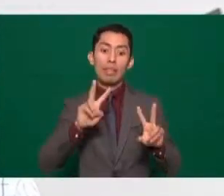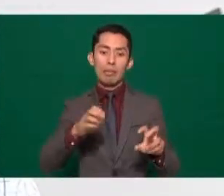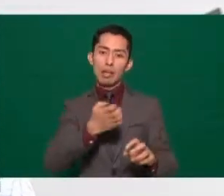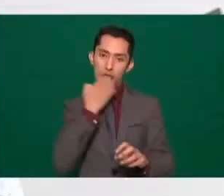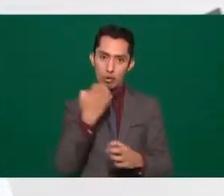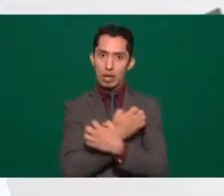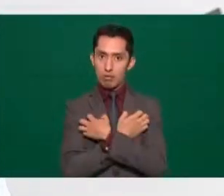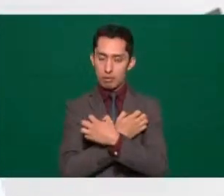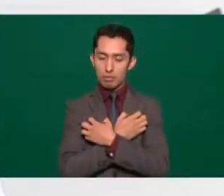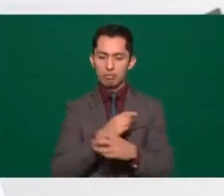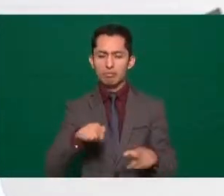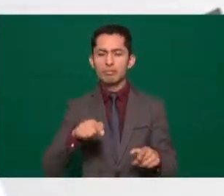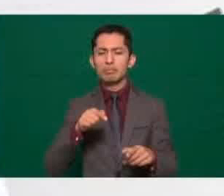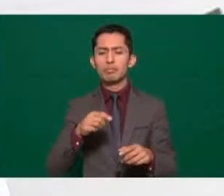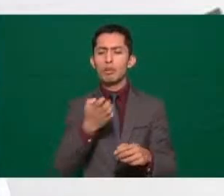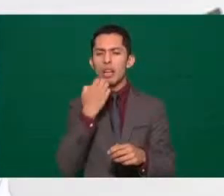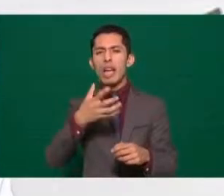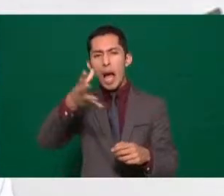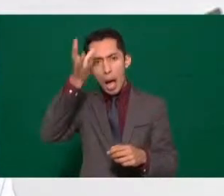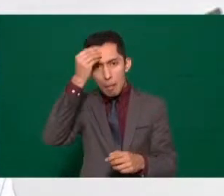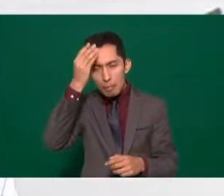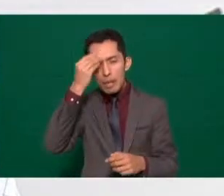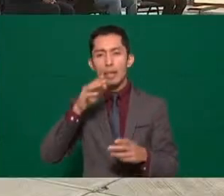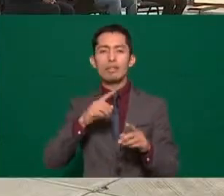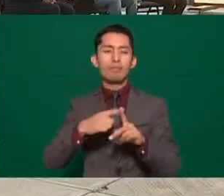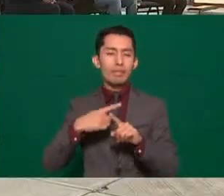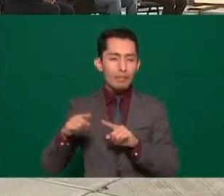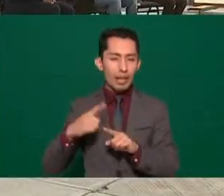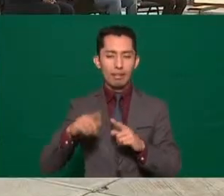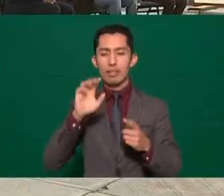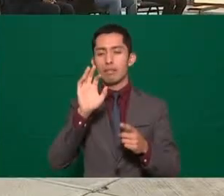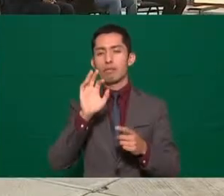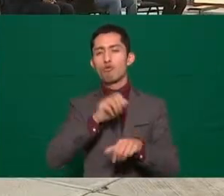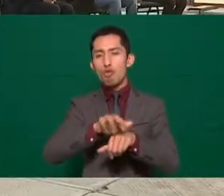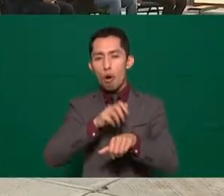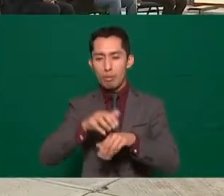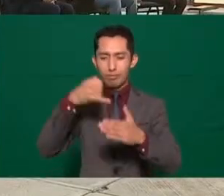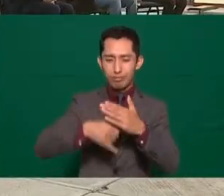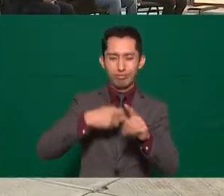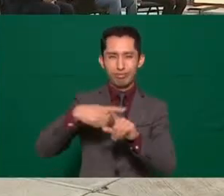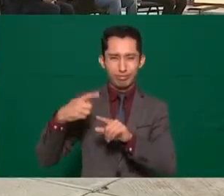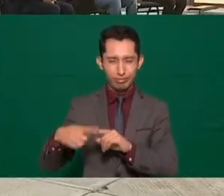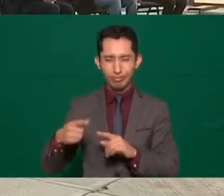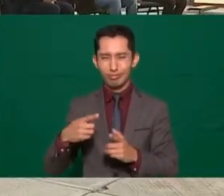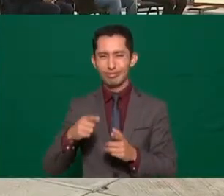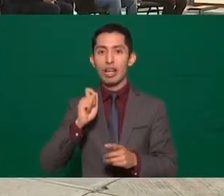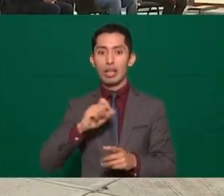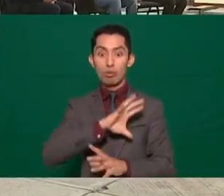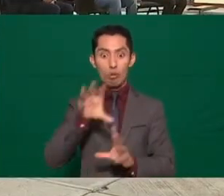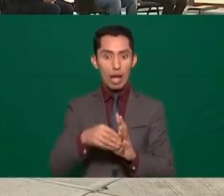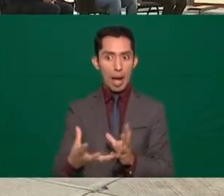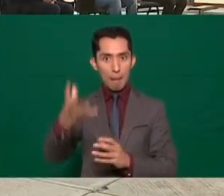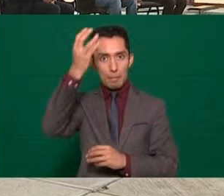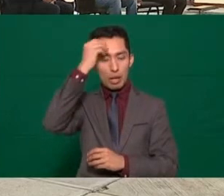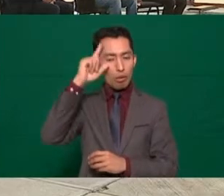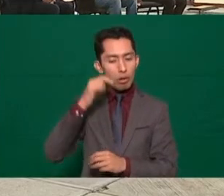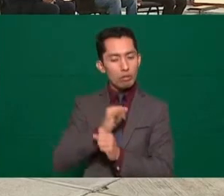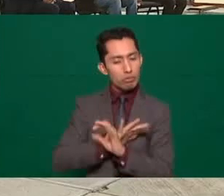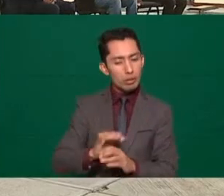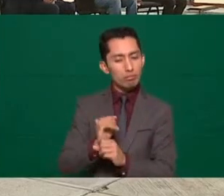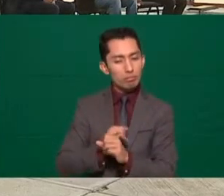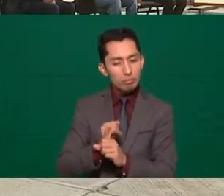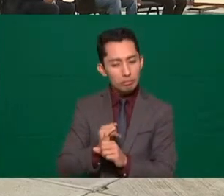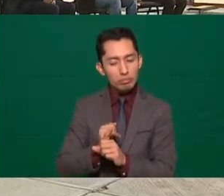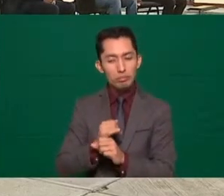radica en aprenderse las lecturas, fórmulas o ecuaciones. La educación nos permite reunir datos y evaluarlos, resolver